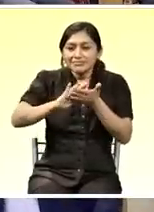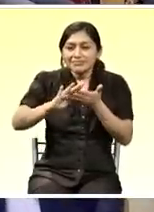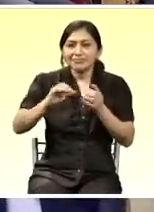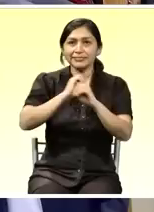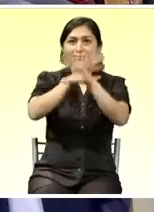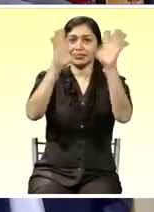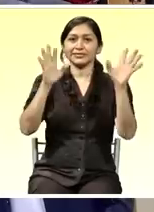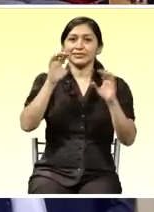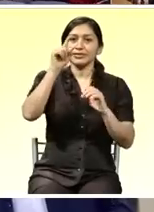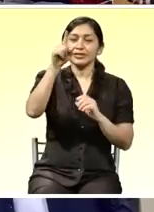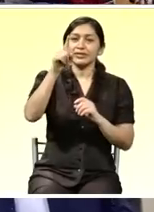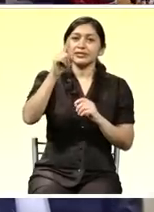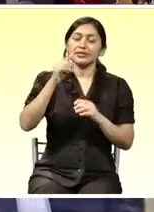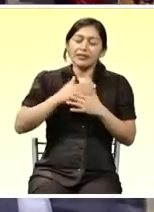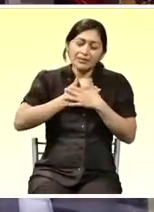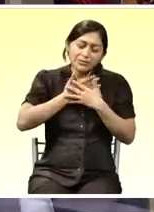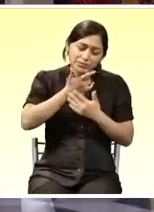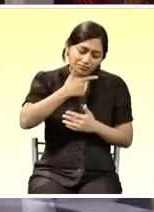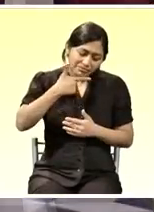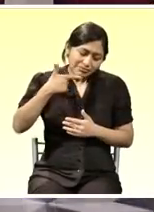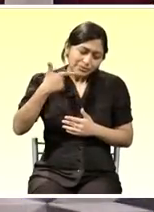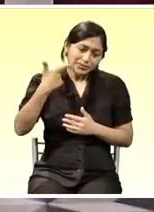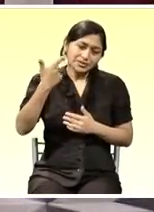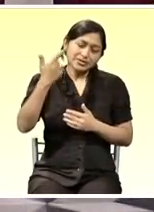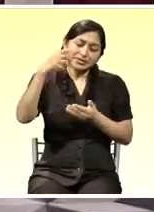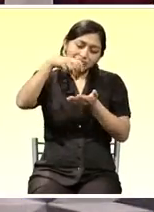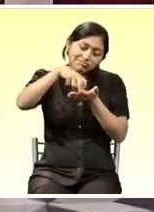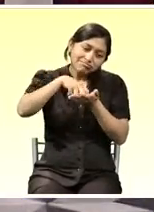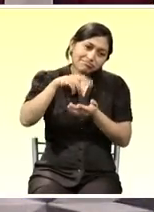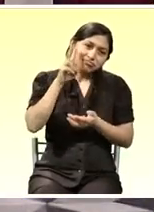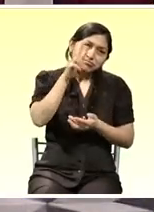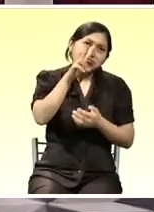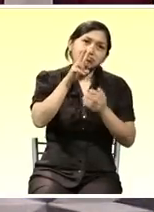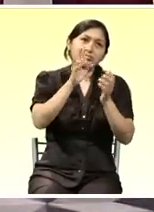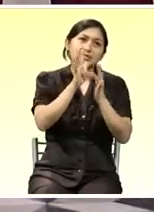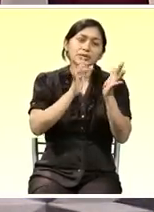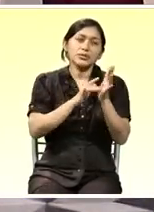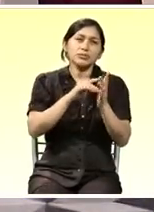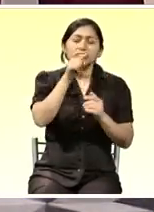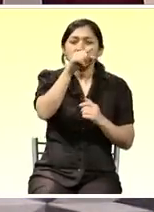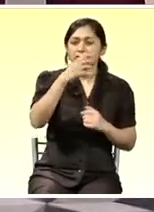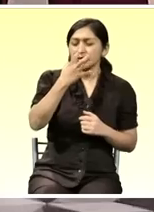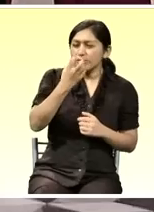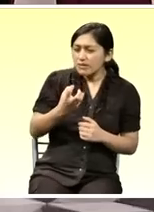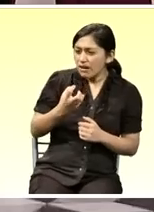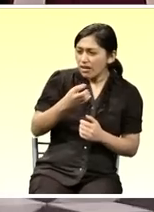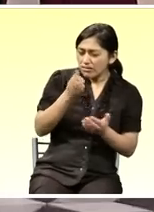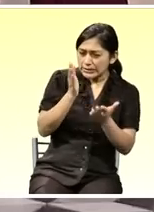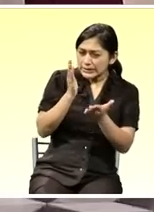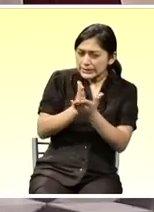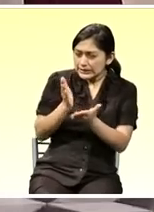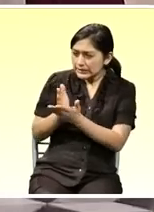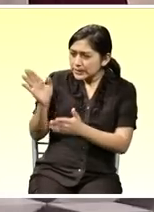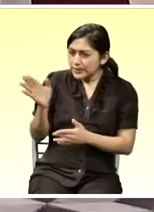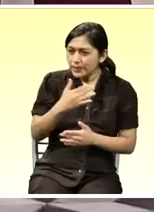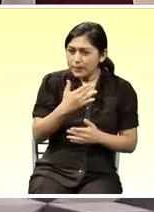Con tierno amor te inclinaste a pedir a tu soberano hijo, cuando, enojado por nuestras culpas, quiso